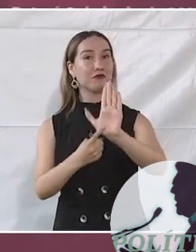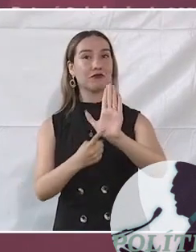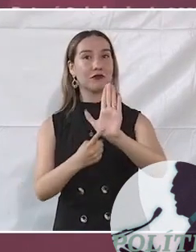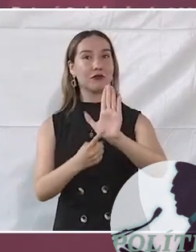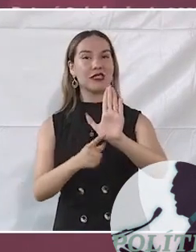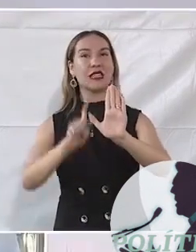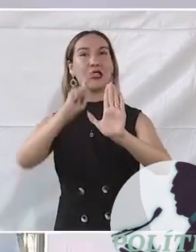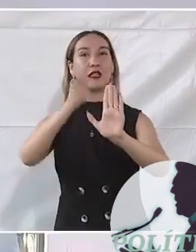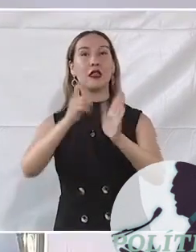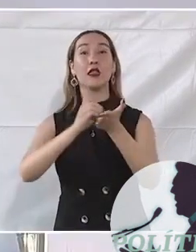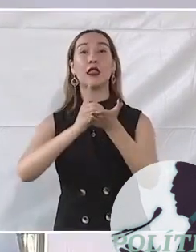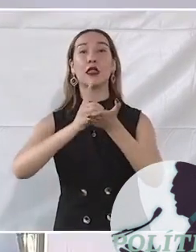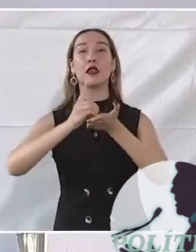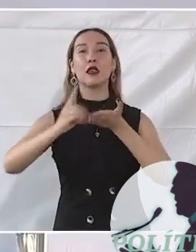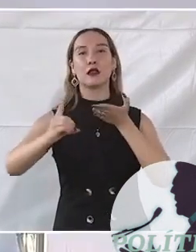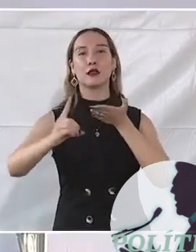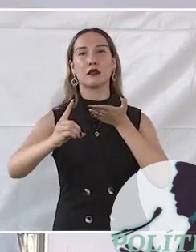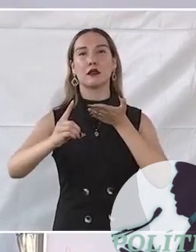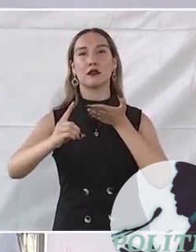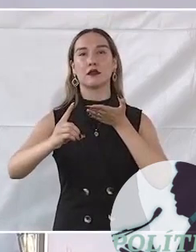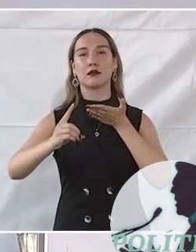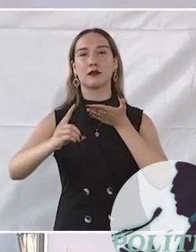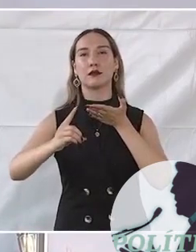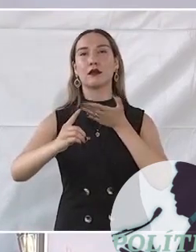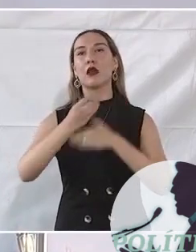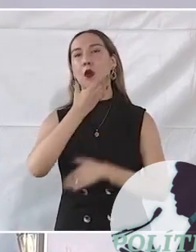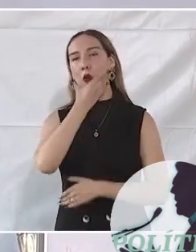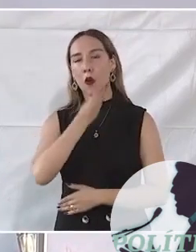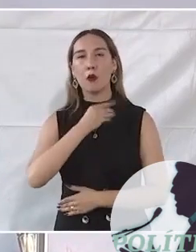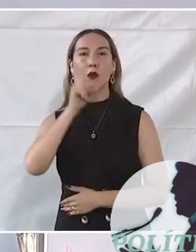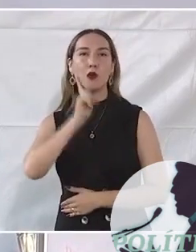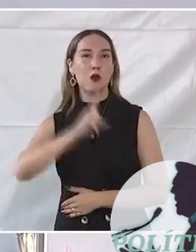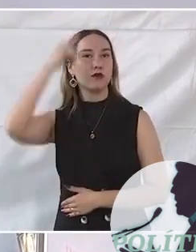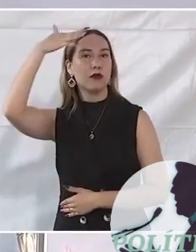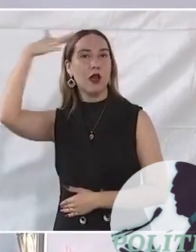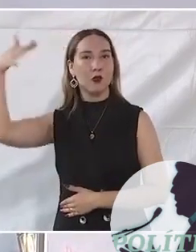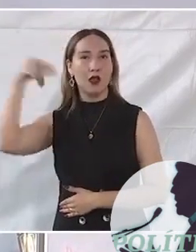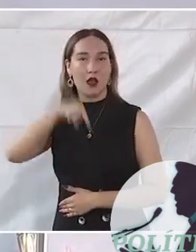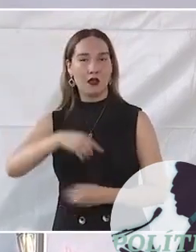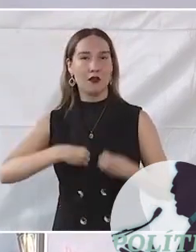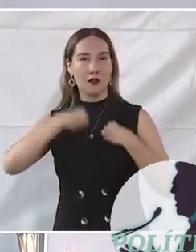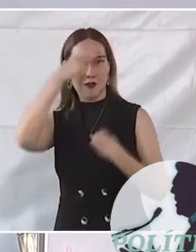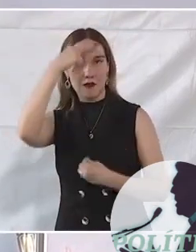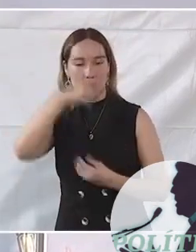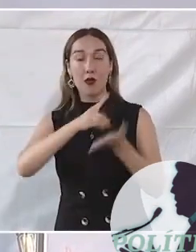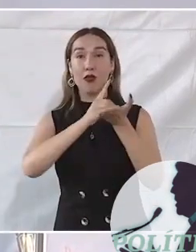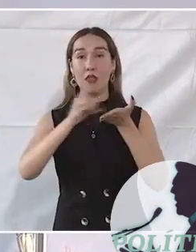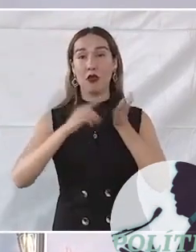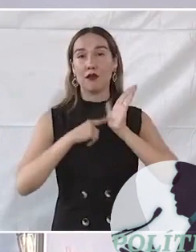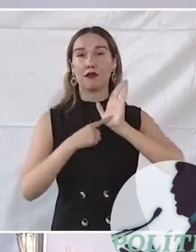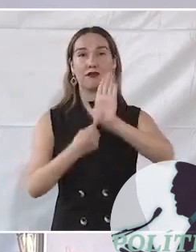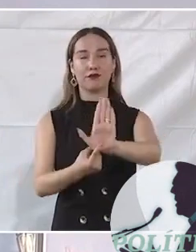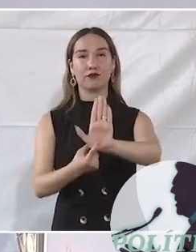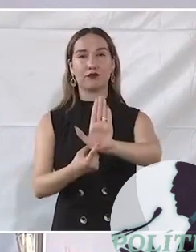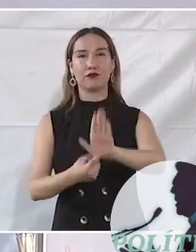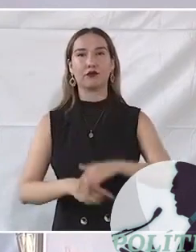trata de un derecho de los adultos mayores de México, y esté quien esté en